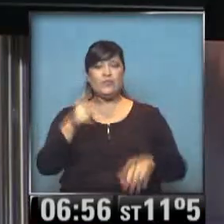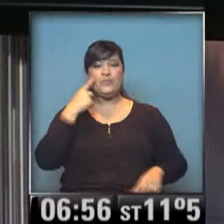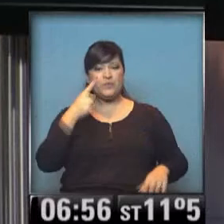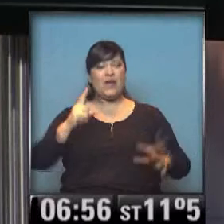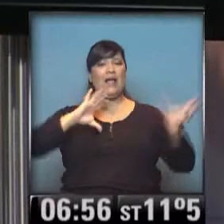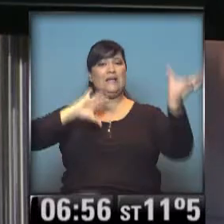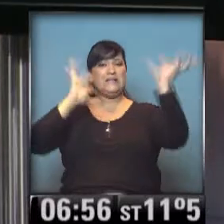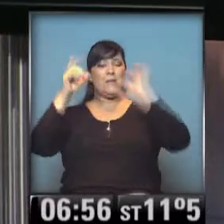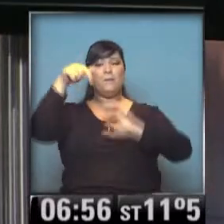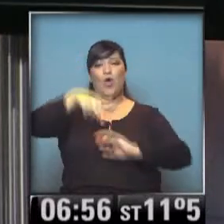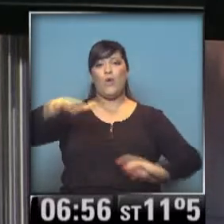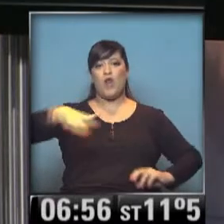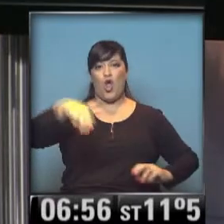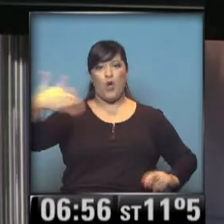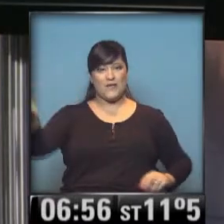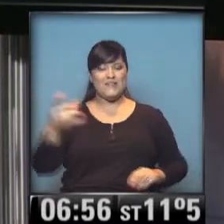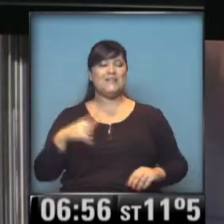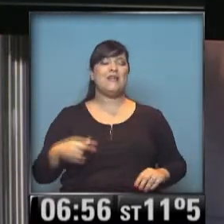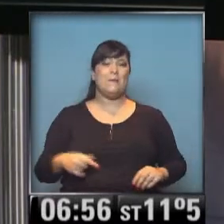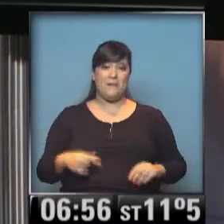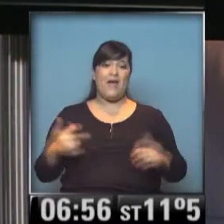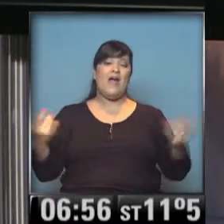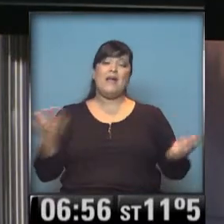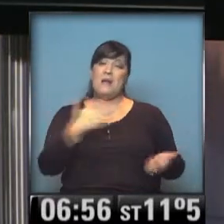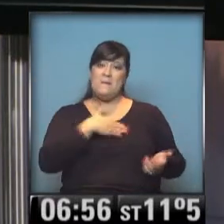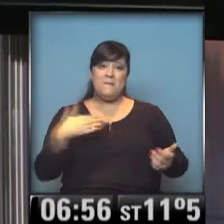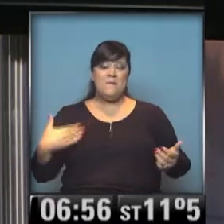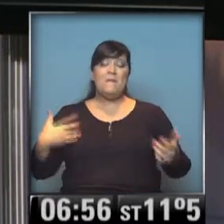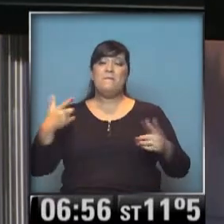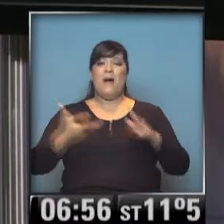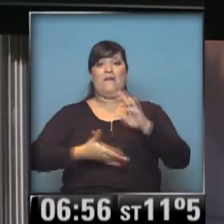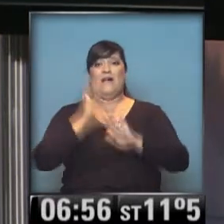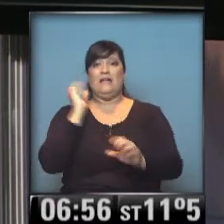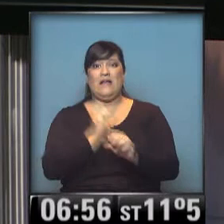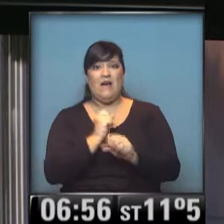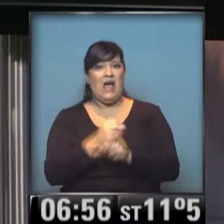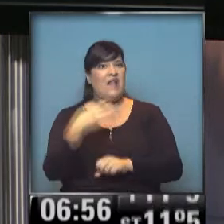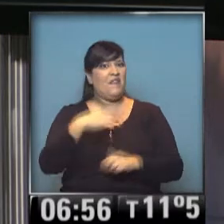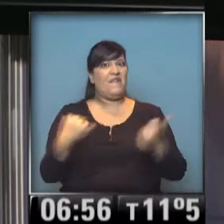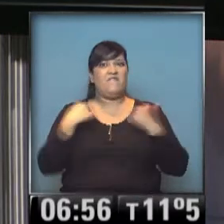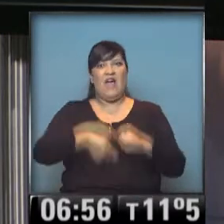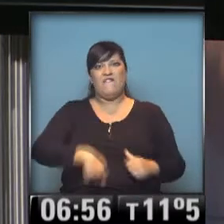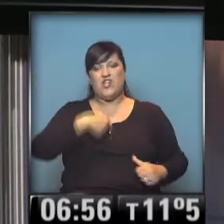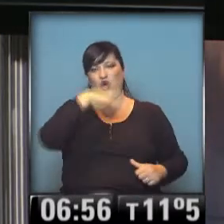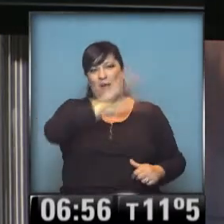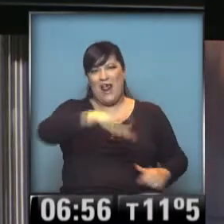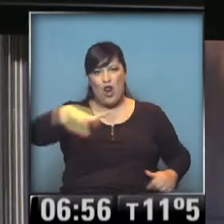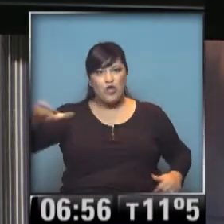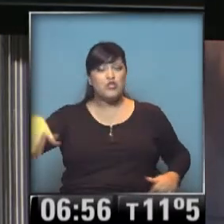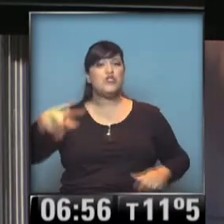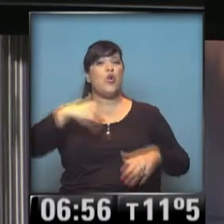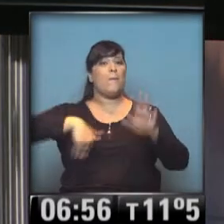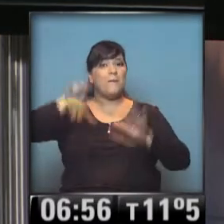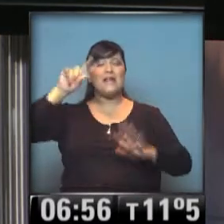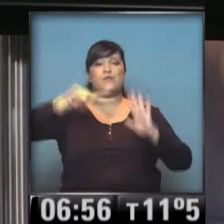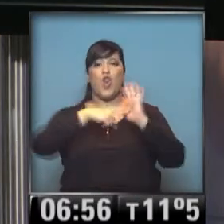en el Gran Buenos Aires para usted, mami, para usted que está por salir a trabajar. Abrigos, abrigos, especialmente en el sur del Gran